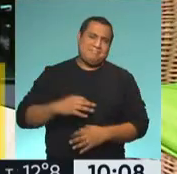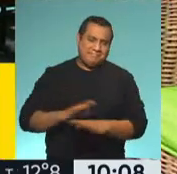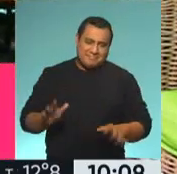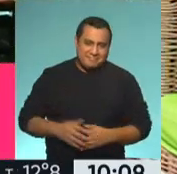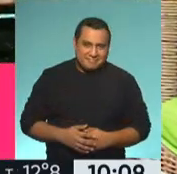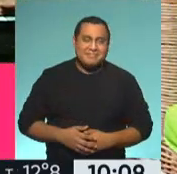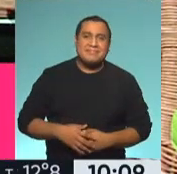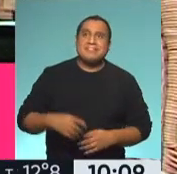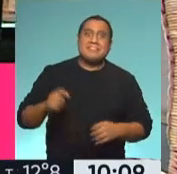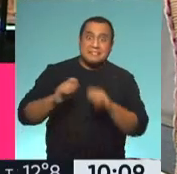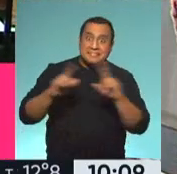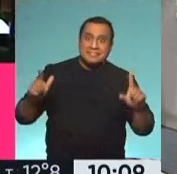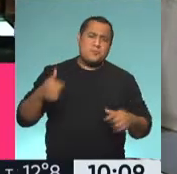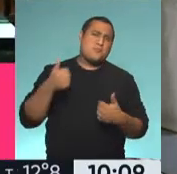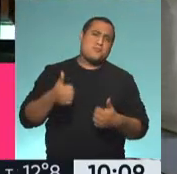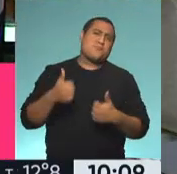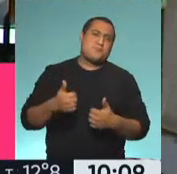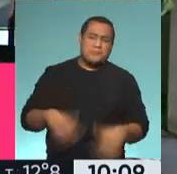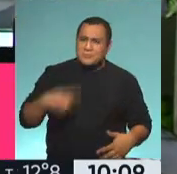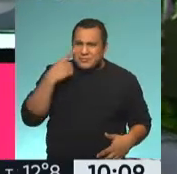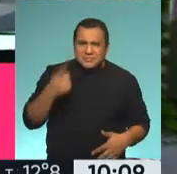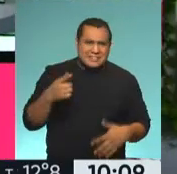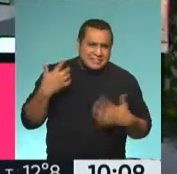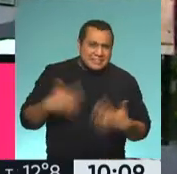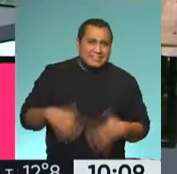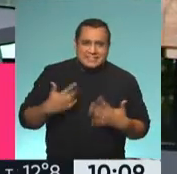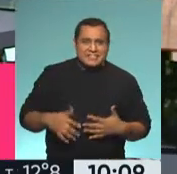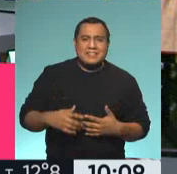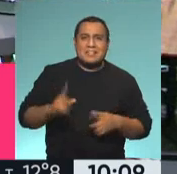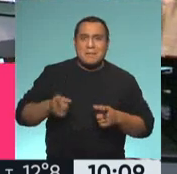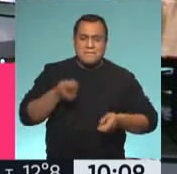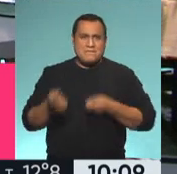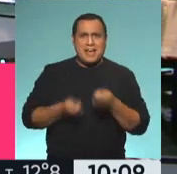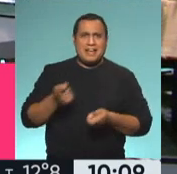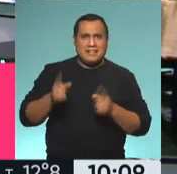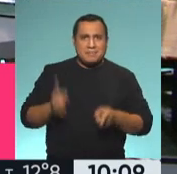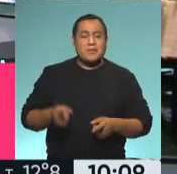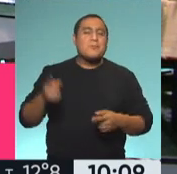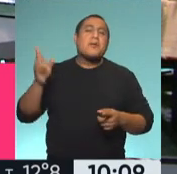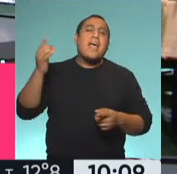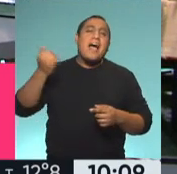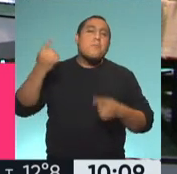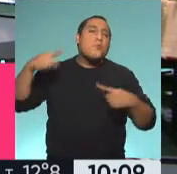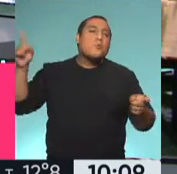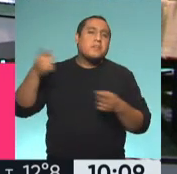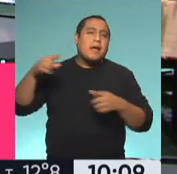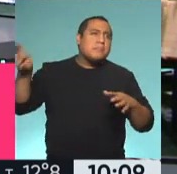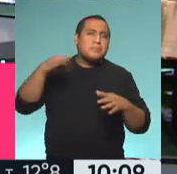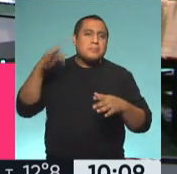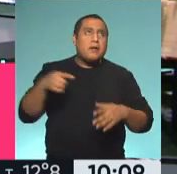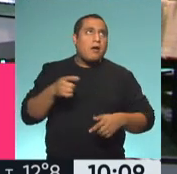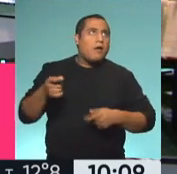Qué extraordinario, ¿no? Lo que hace, lo que hace. Además danza, hace baile con la música que pone, que es